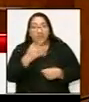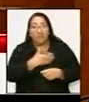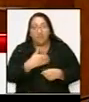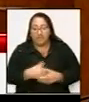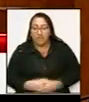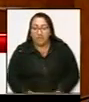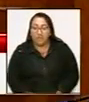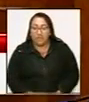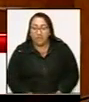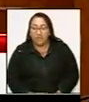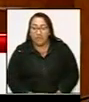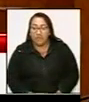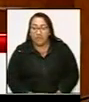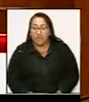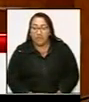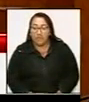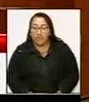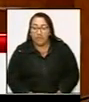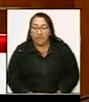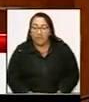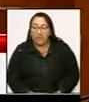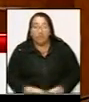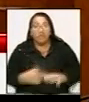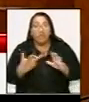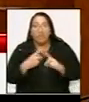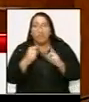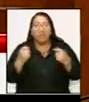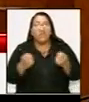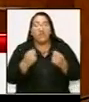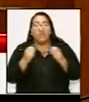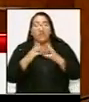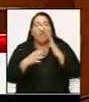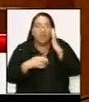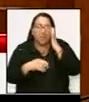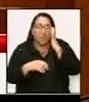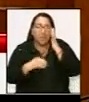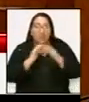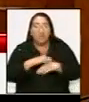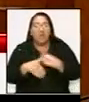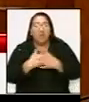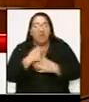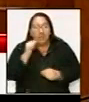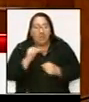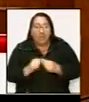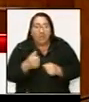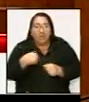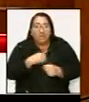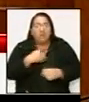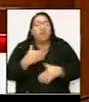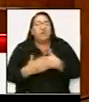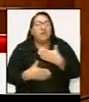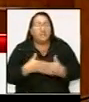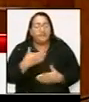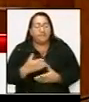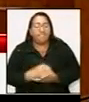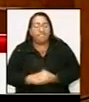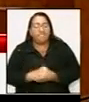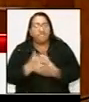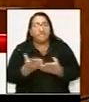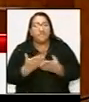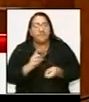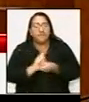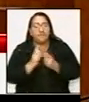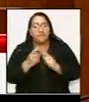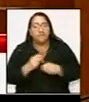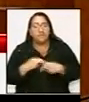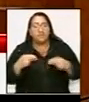presidente, este no es un día solamente el 8 de marzo de celebración, es un día sobre todo para recordar lo que hemos andado y sobre todo para exigir cambios